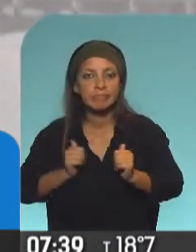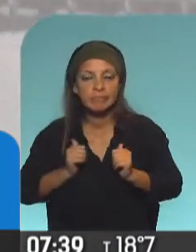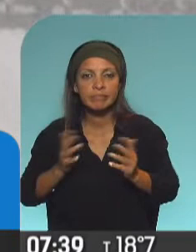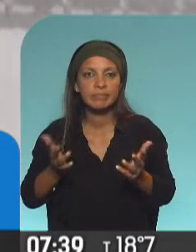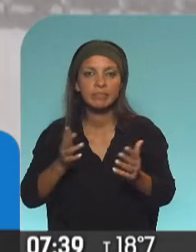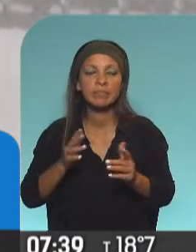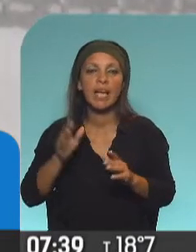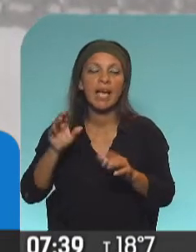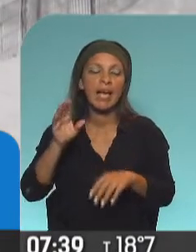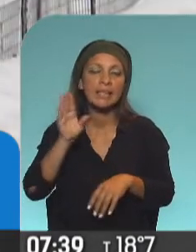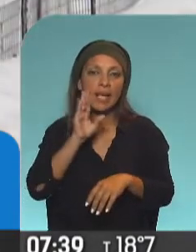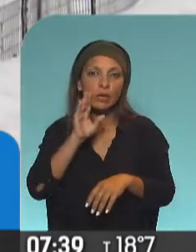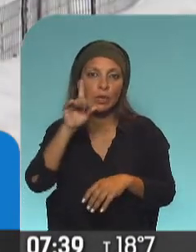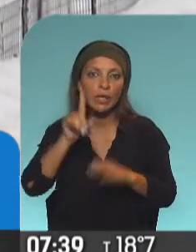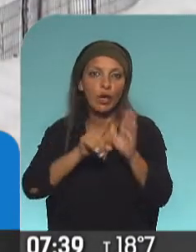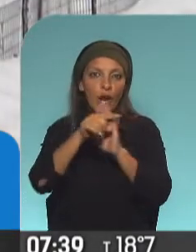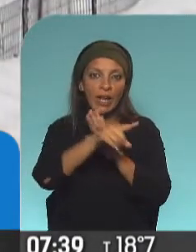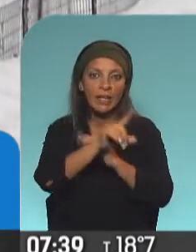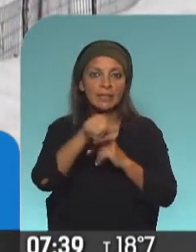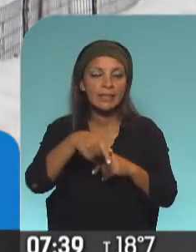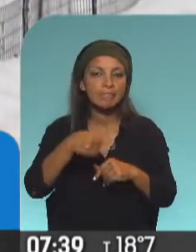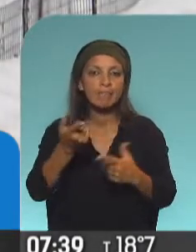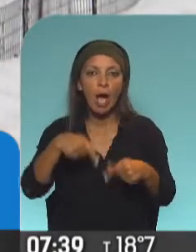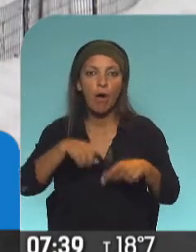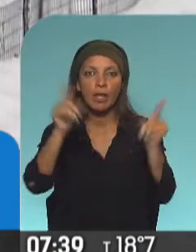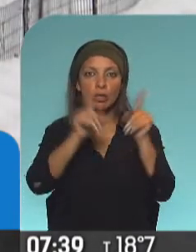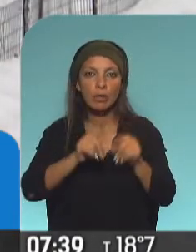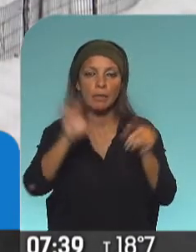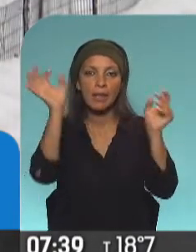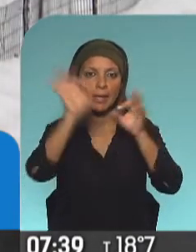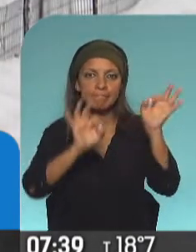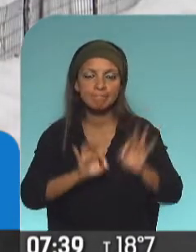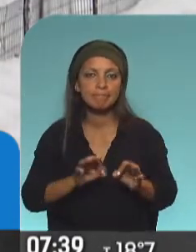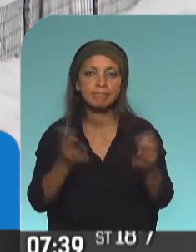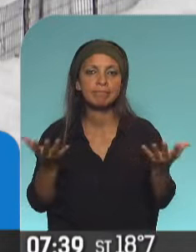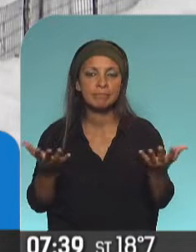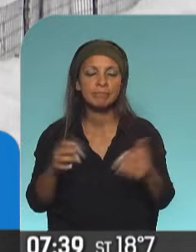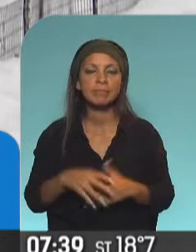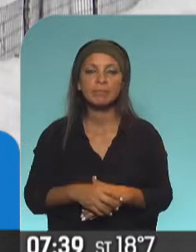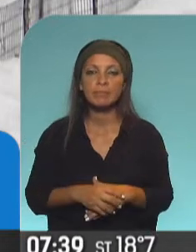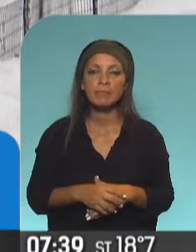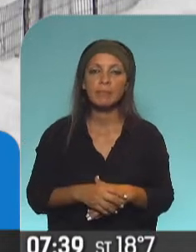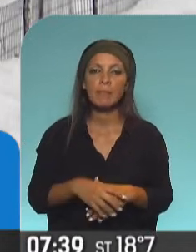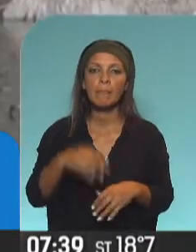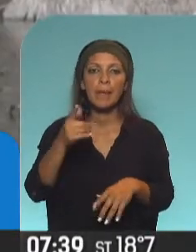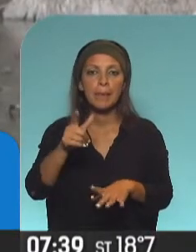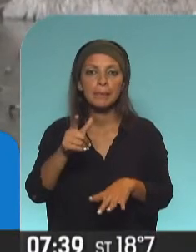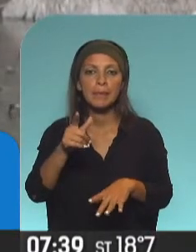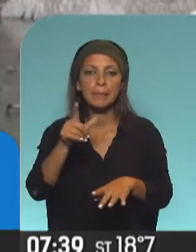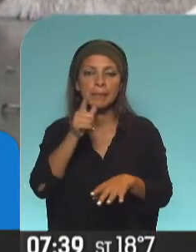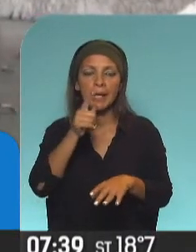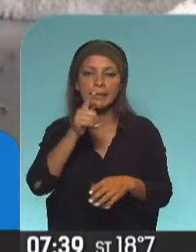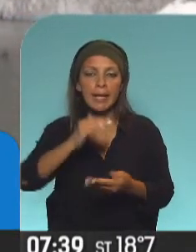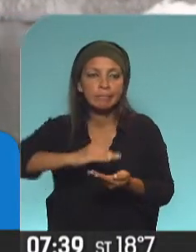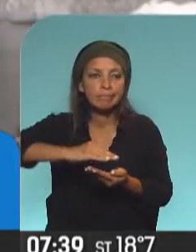Estados Unidos, concretamente, sufre el impacto de un gran temporal invernal que está amenazando con dejar hasta medio metro